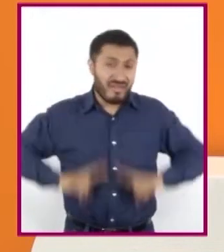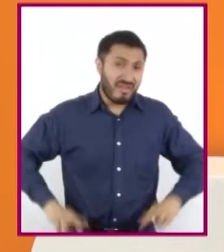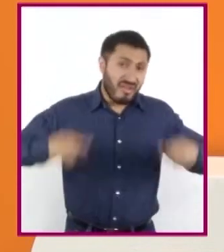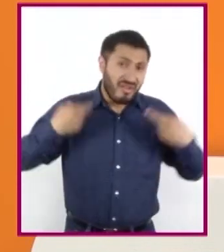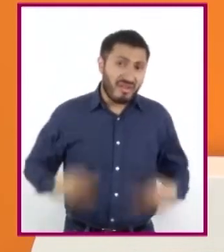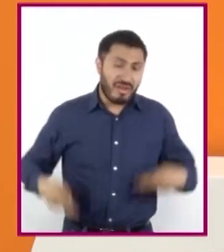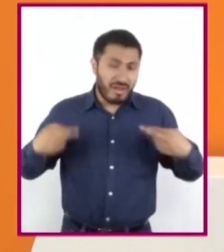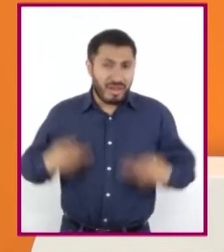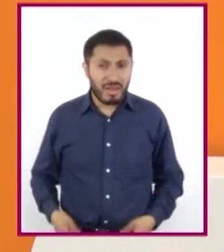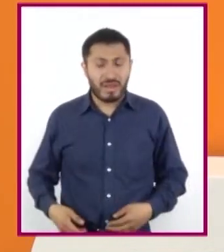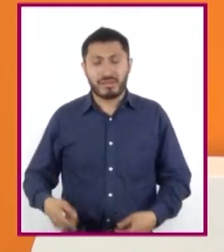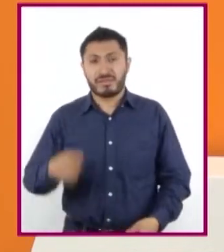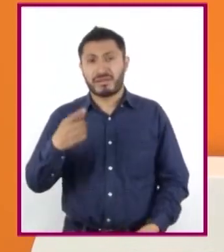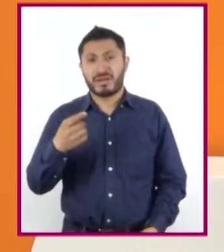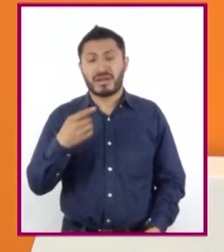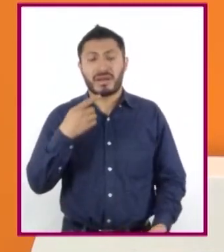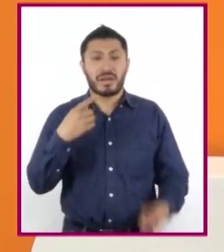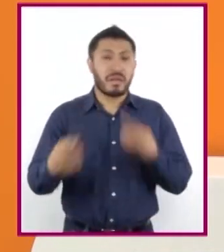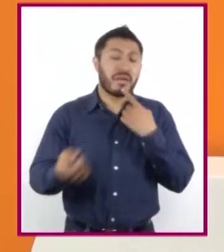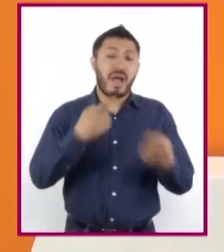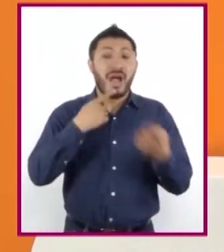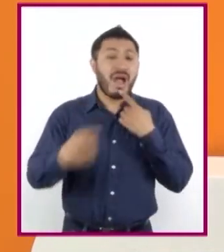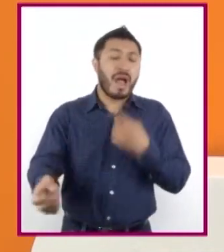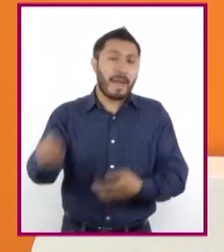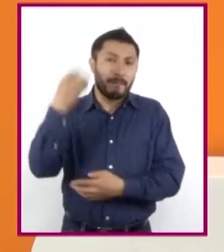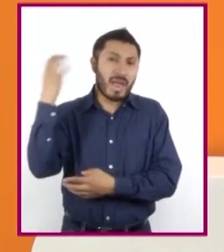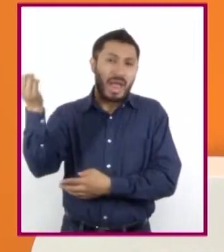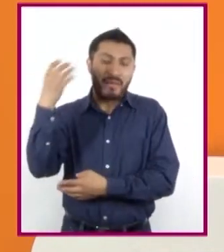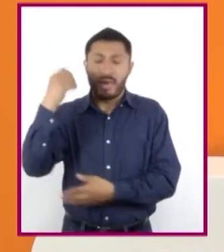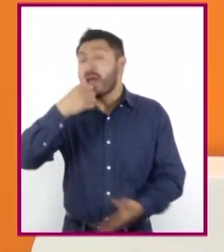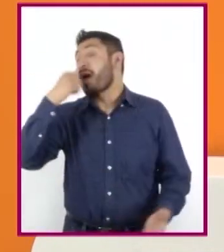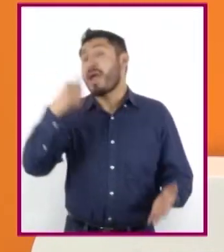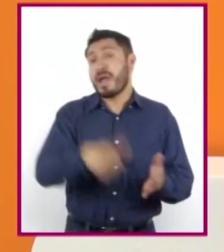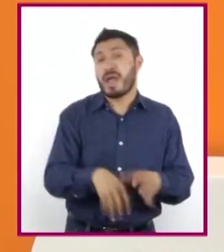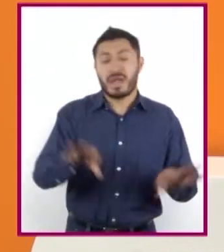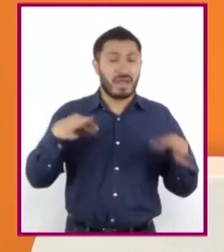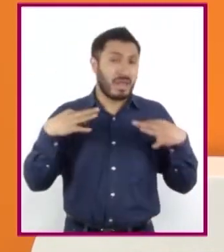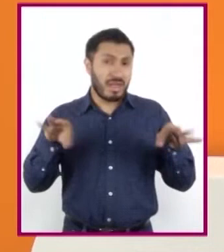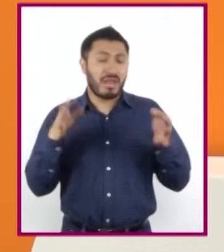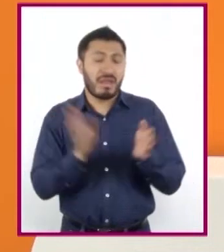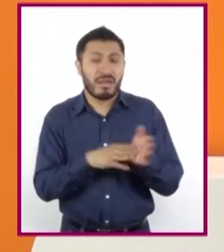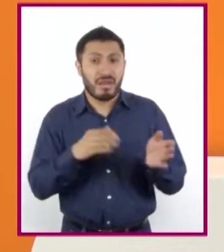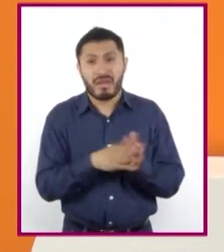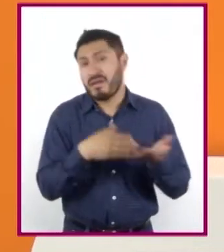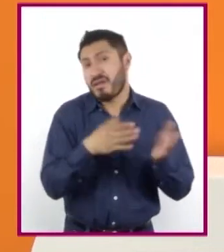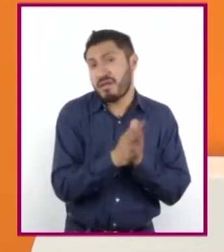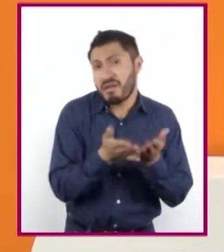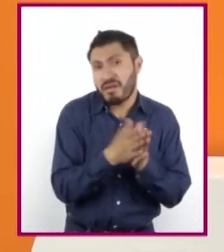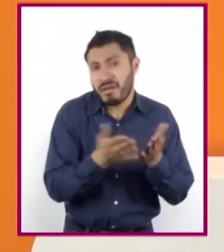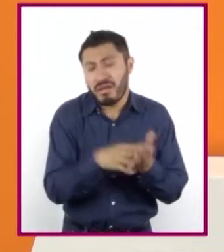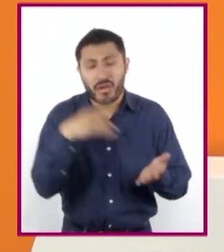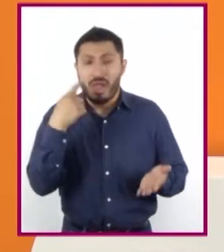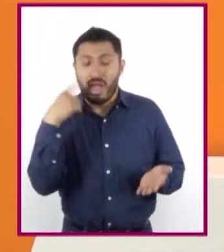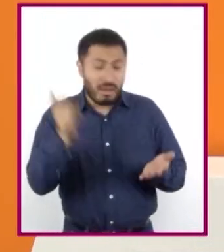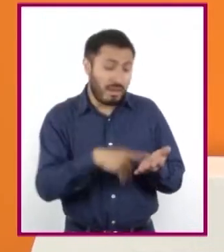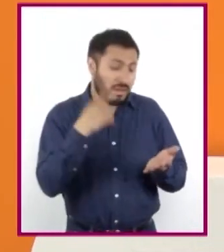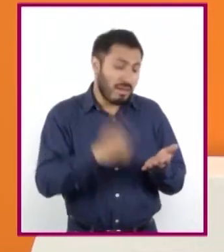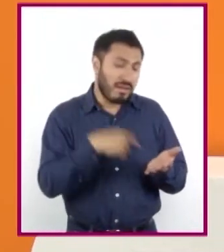vestidos, discursos, cartas, documentos, libros,